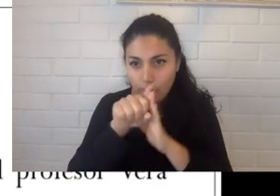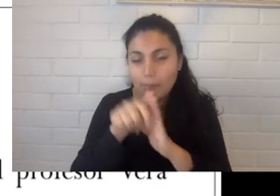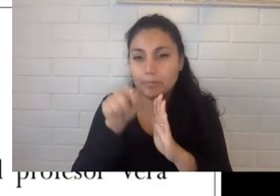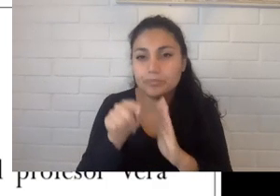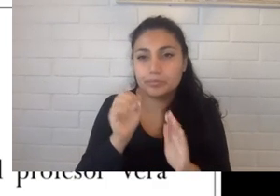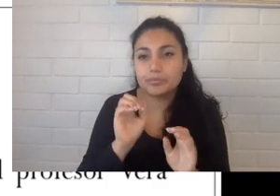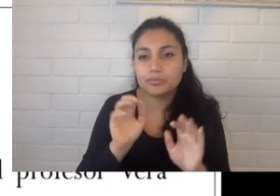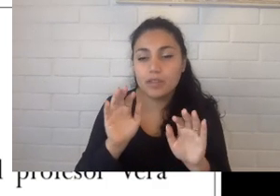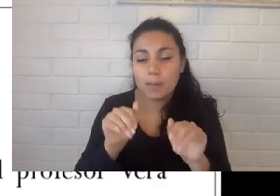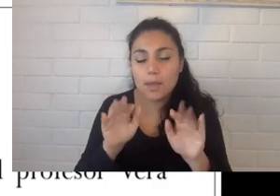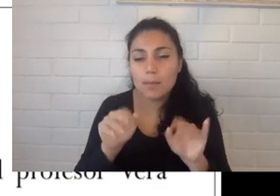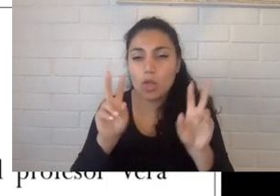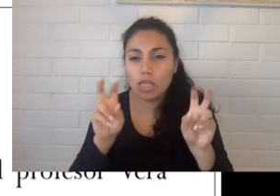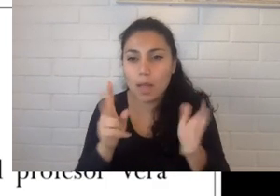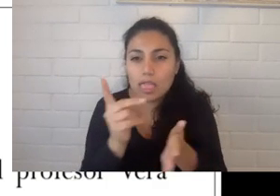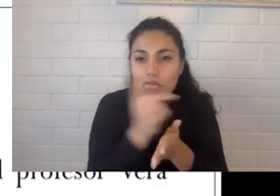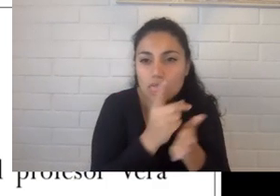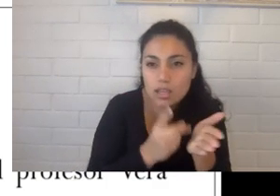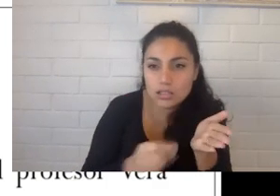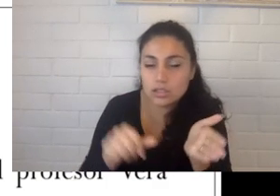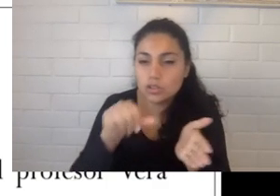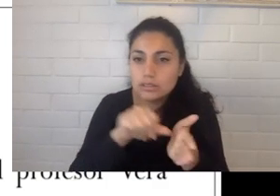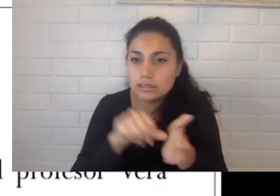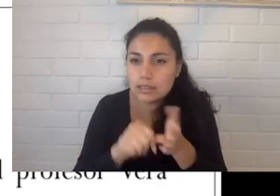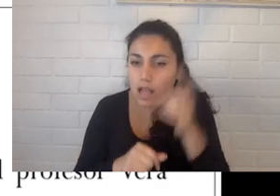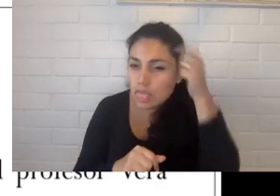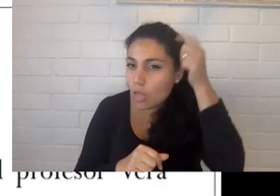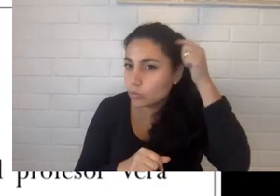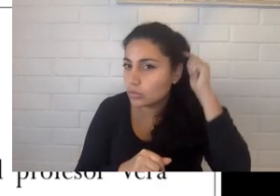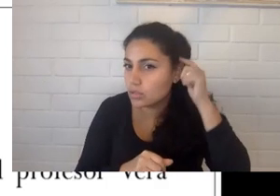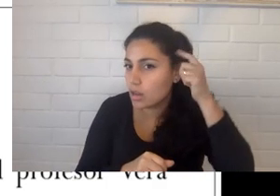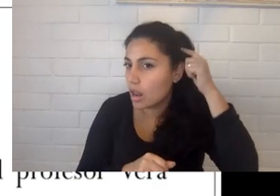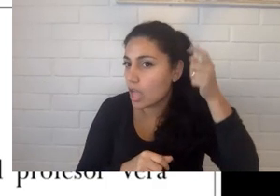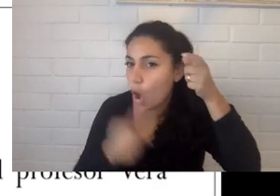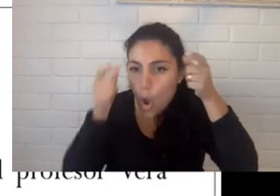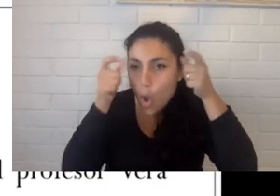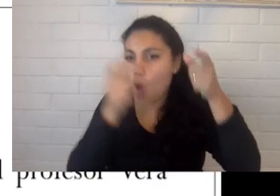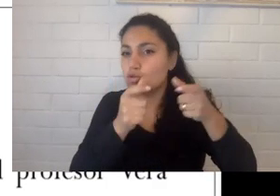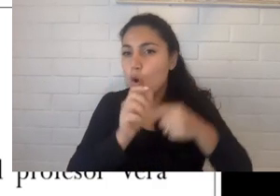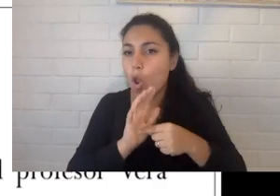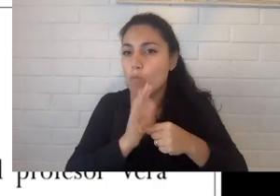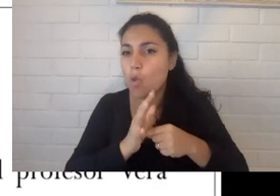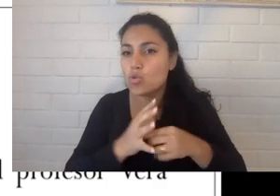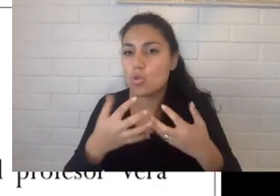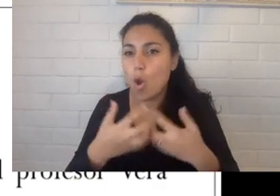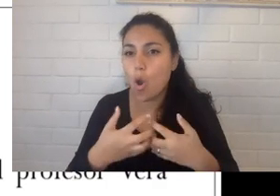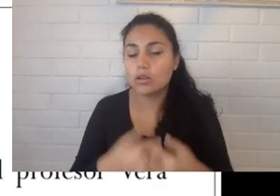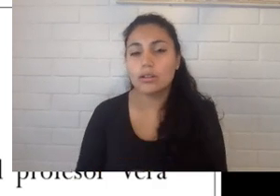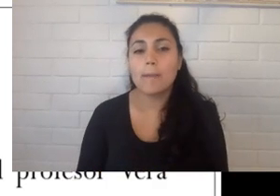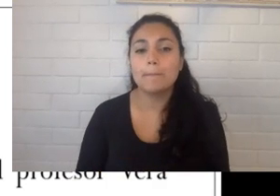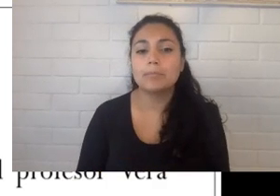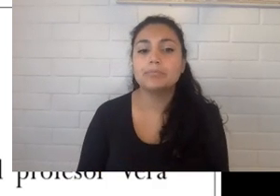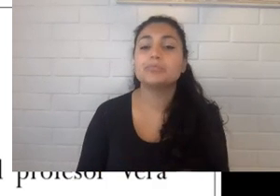el diseño central y la iniciación neurológica desde el control motor central, ¿ya? Por otro lado tenemos acá, según la Escuela